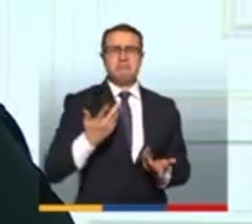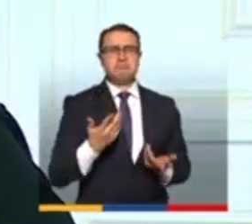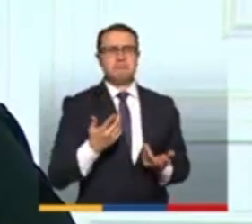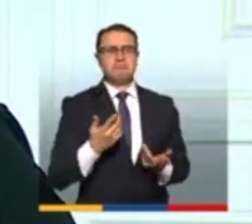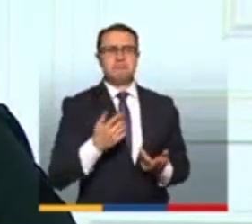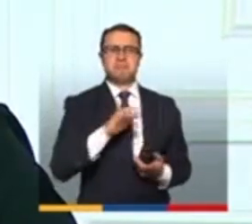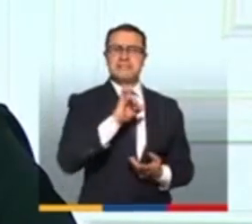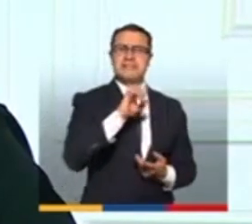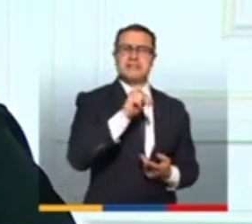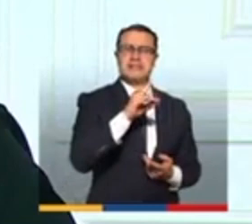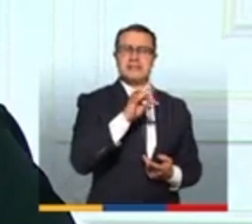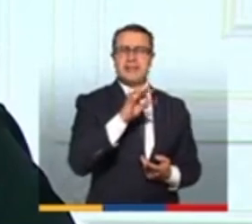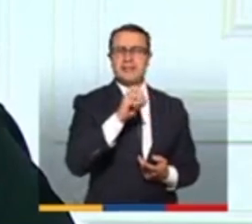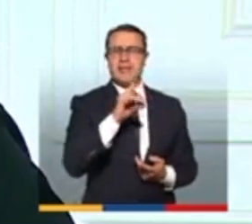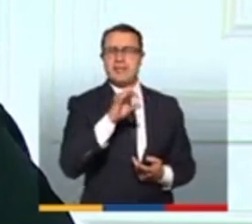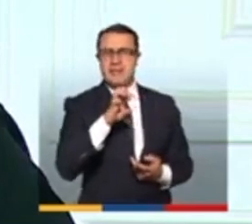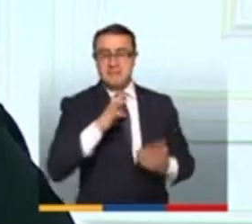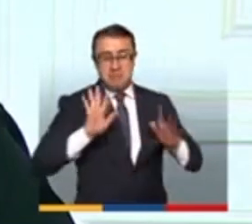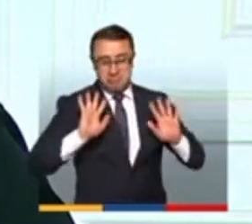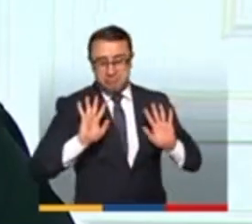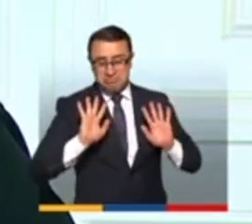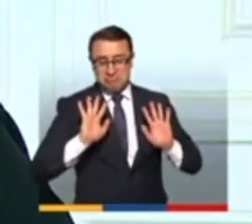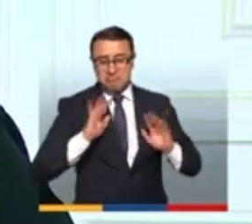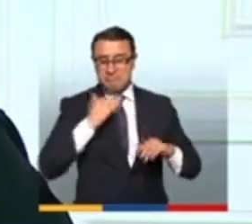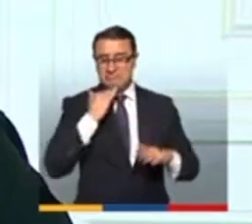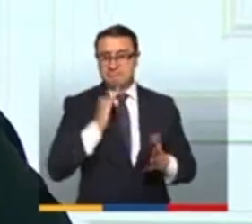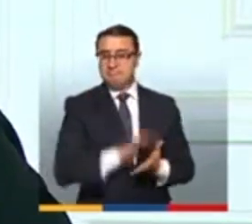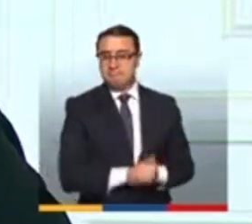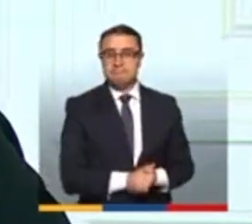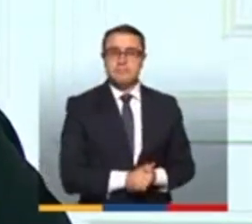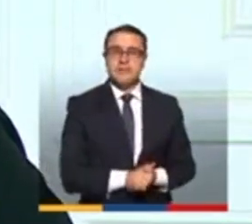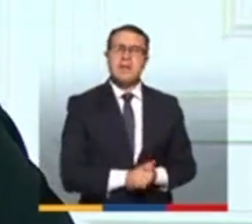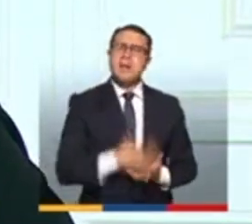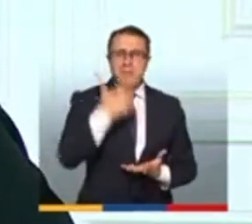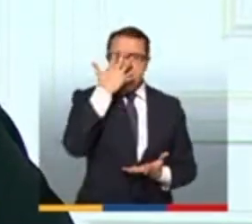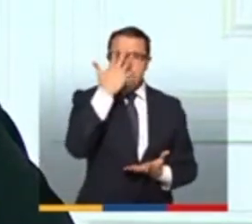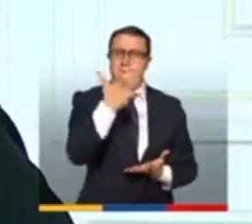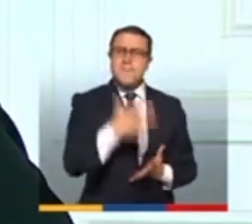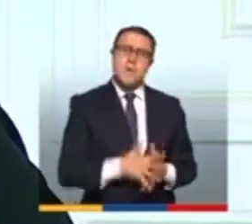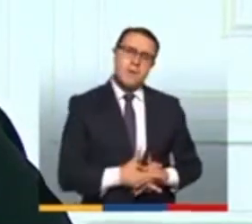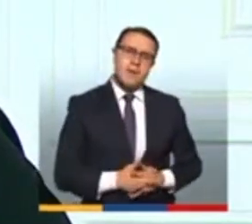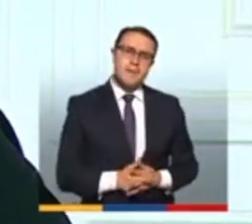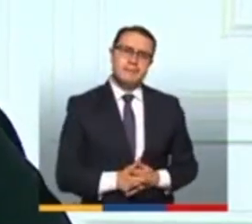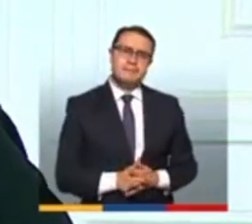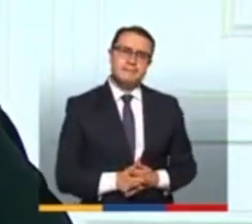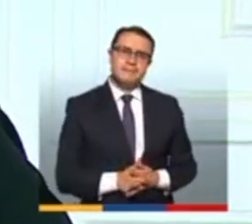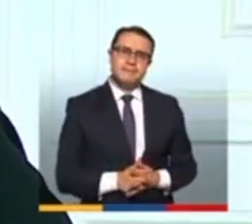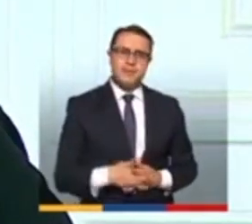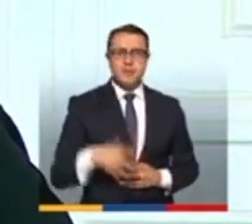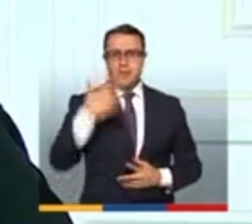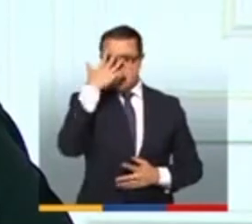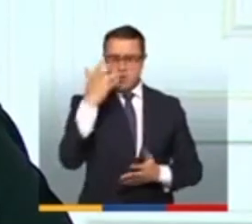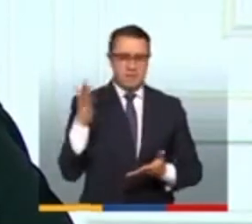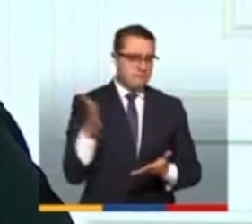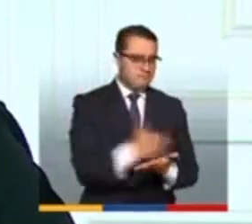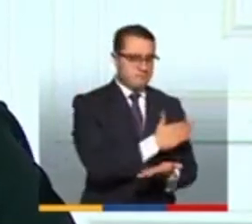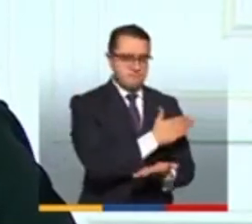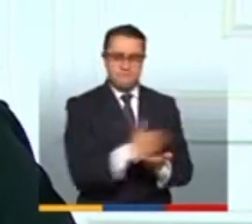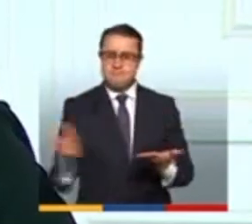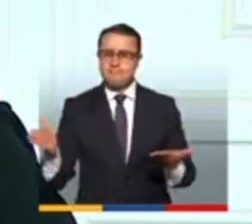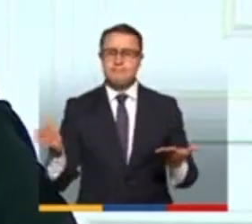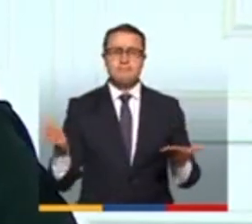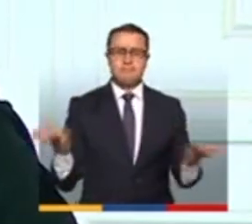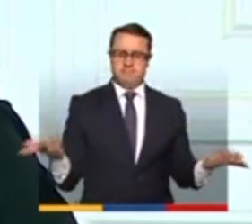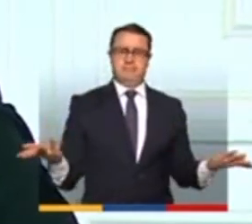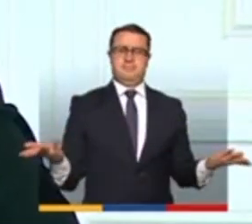subintendente o intendente, y hasta ahí llega. ¿Y por qué? ¿Por qué esa diferenciación? ¿Acaso no es